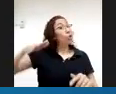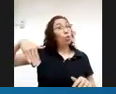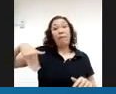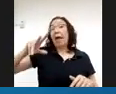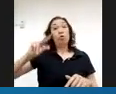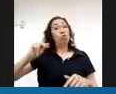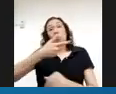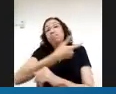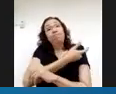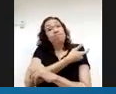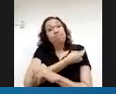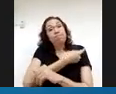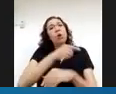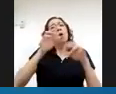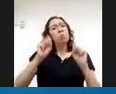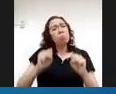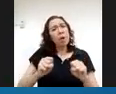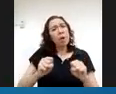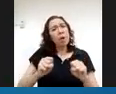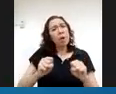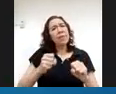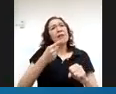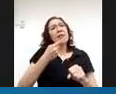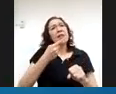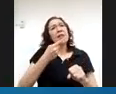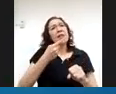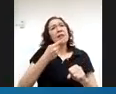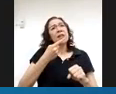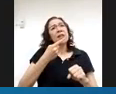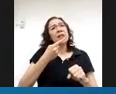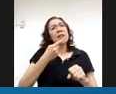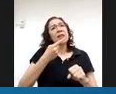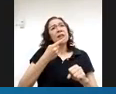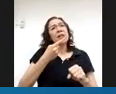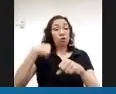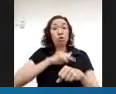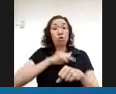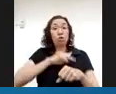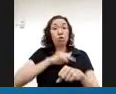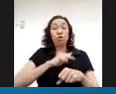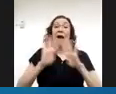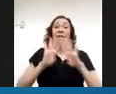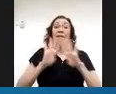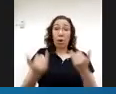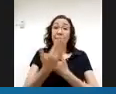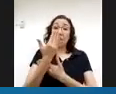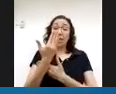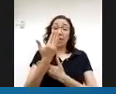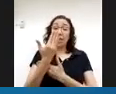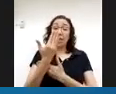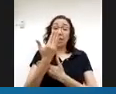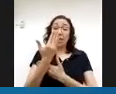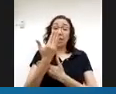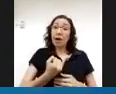hecho, pueden compartirle lo que hemos platicado esta mañana e